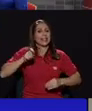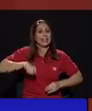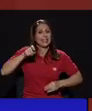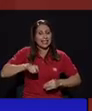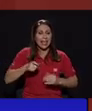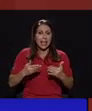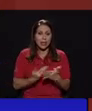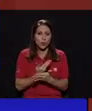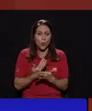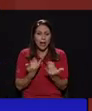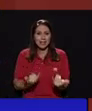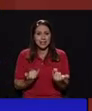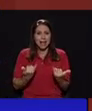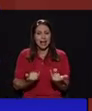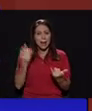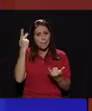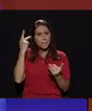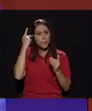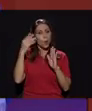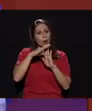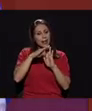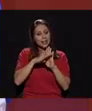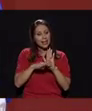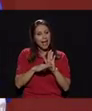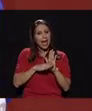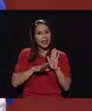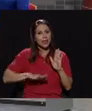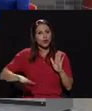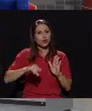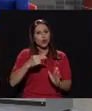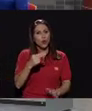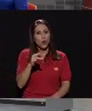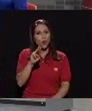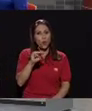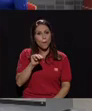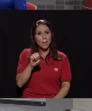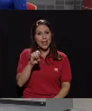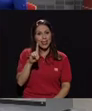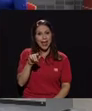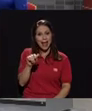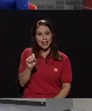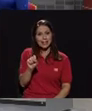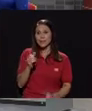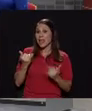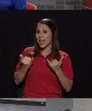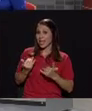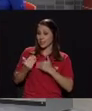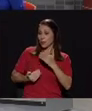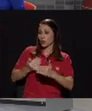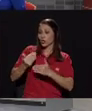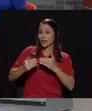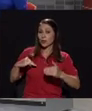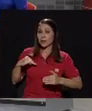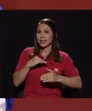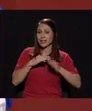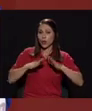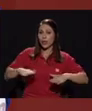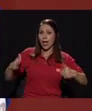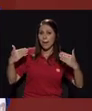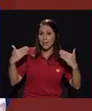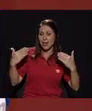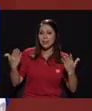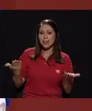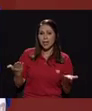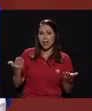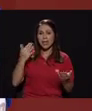la imperante necesidad de actualizar la política de humedales del país. Claro. En ese proceso se encuentra el Ministerio de Ambiente y